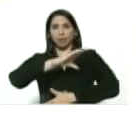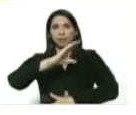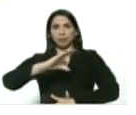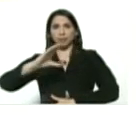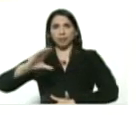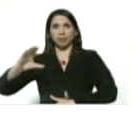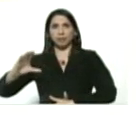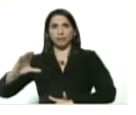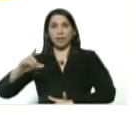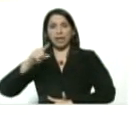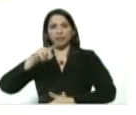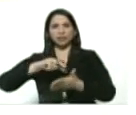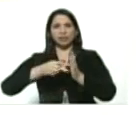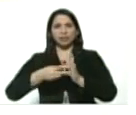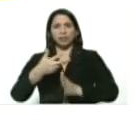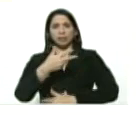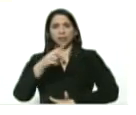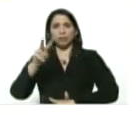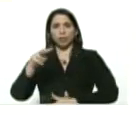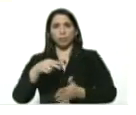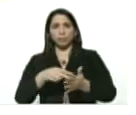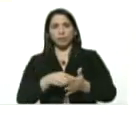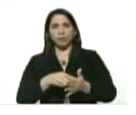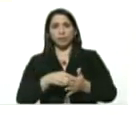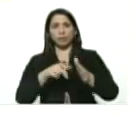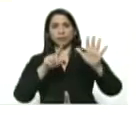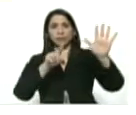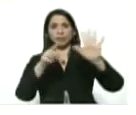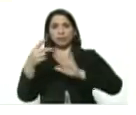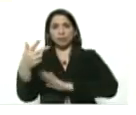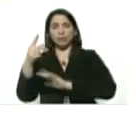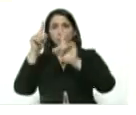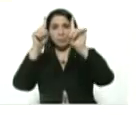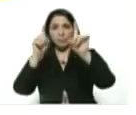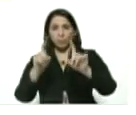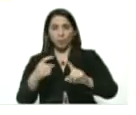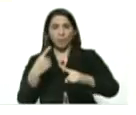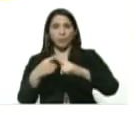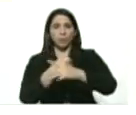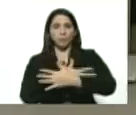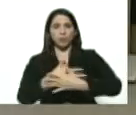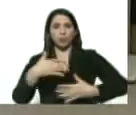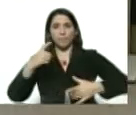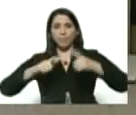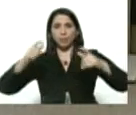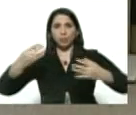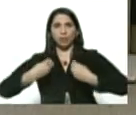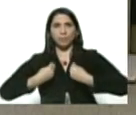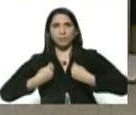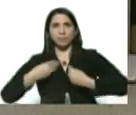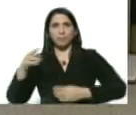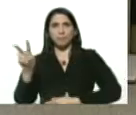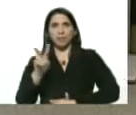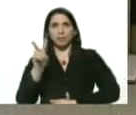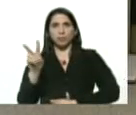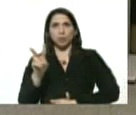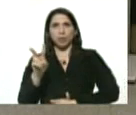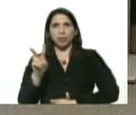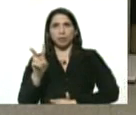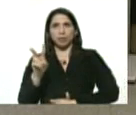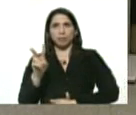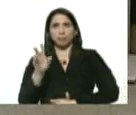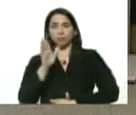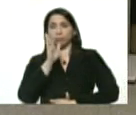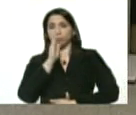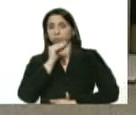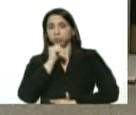eso representa 32 mil 63 pruebas un millón de habitantes no estamos